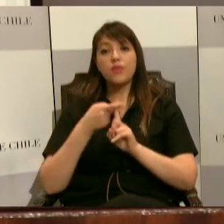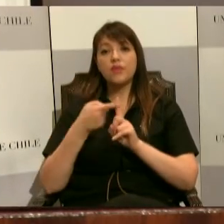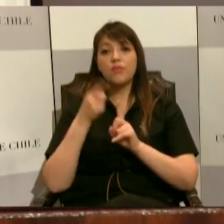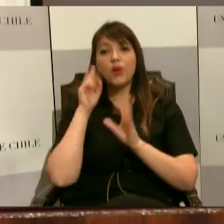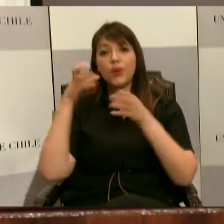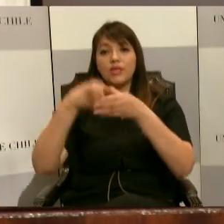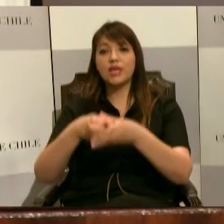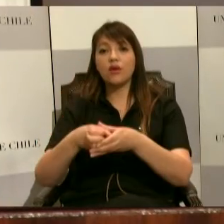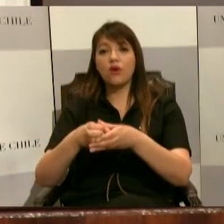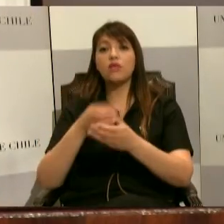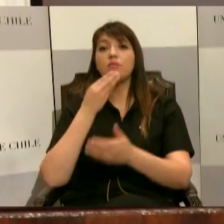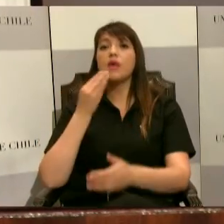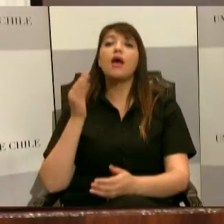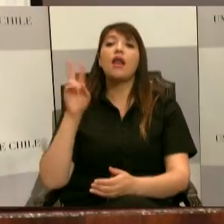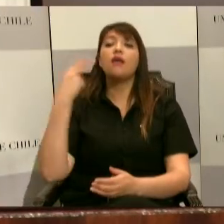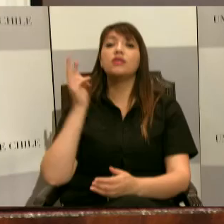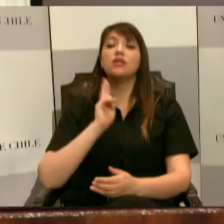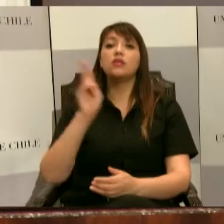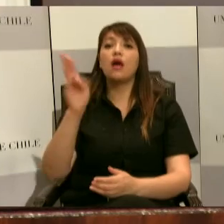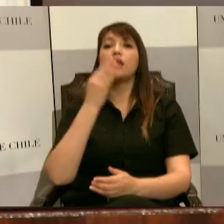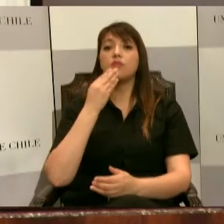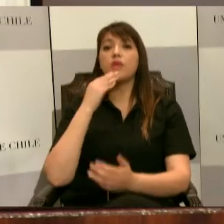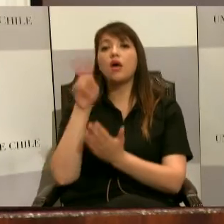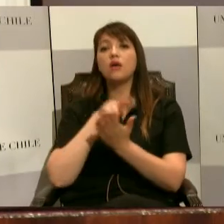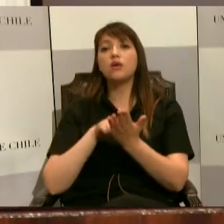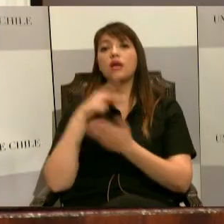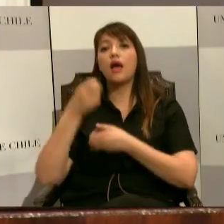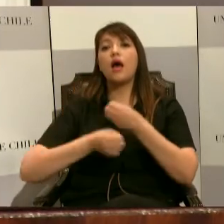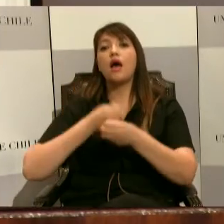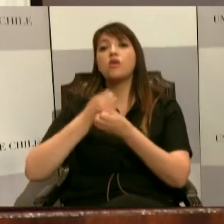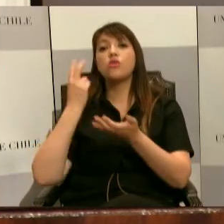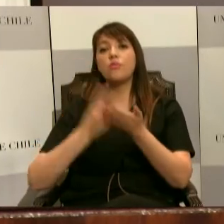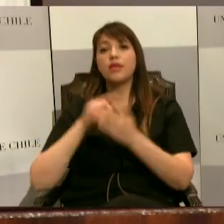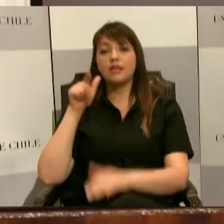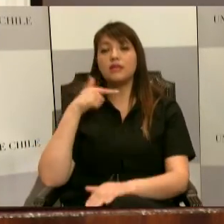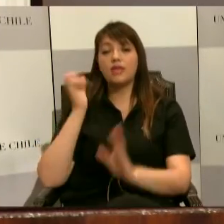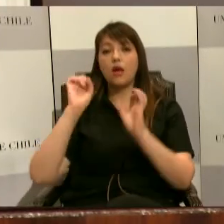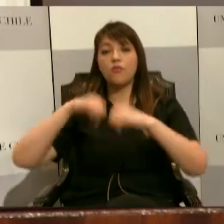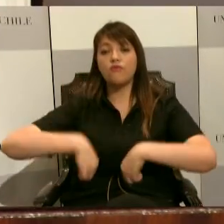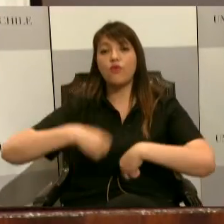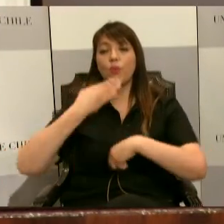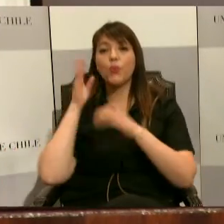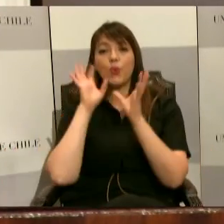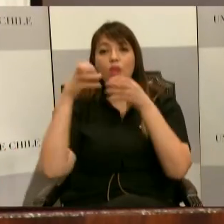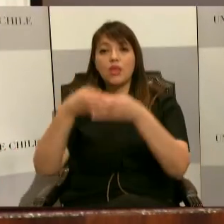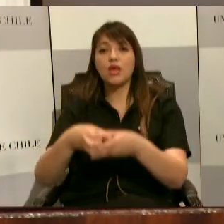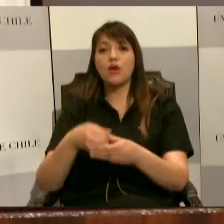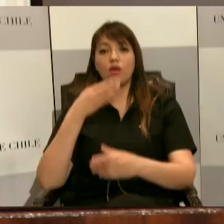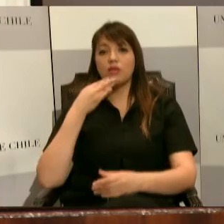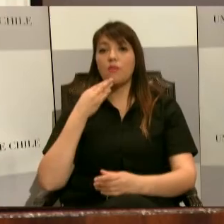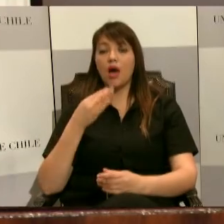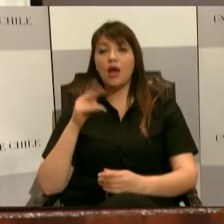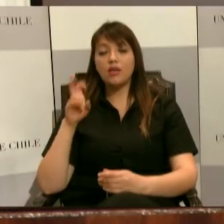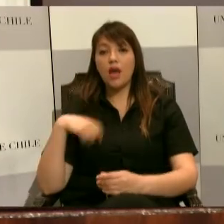Consejo de Evaluación y la Vicerrectoría de Asuntos Económicos y Gestión Institucional. Para el año 2007, el Consejo aprobó un proceso extraordinario mediante el cual los académicos que obtuvieron